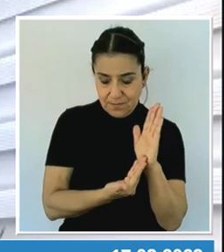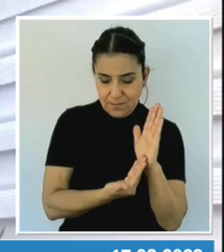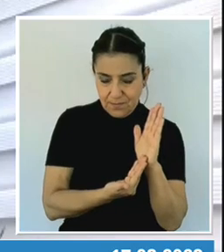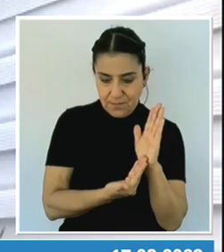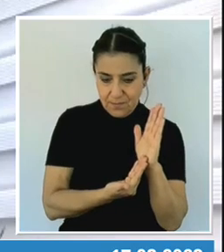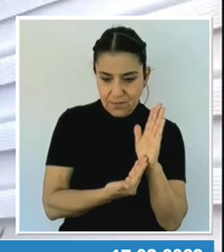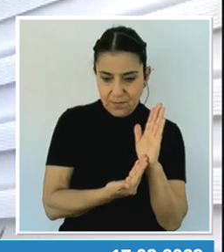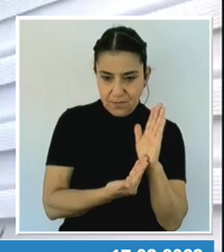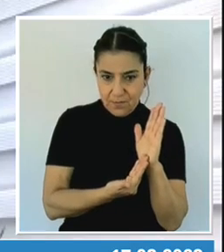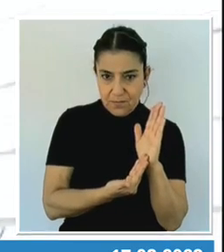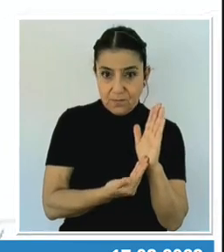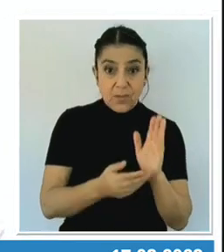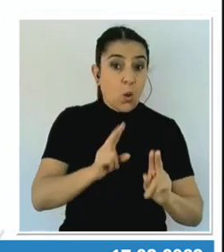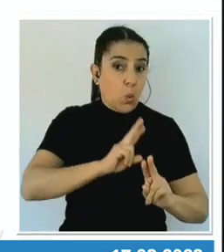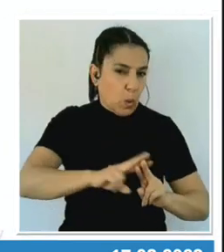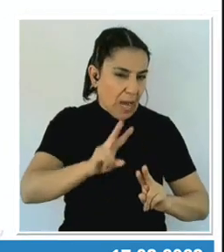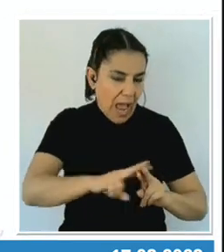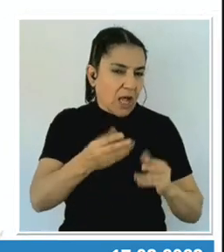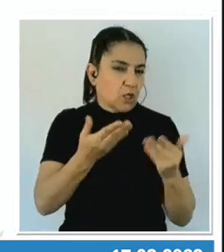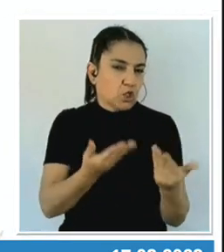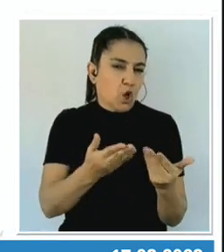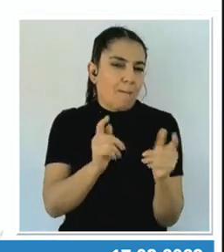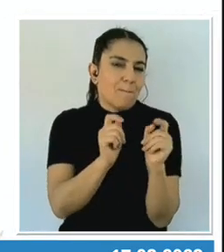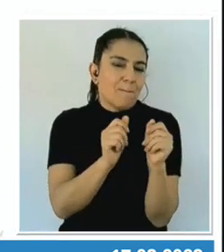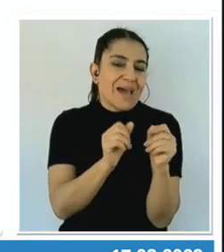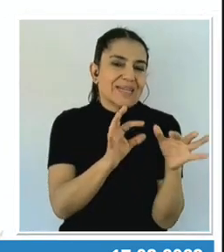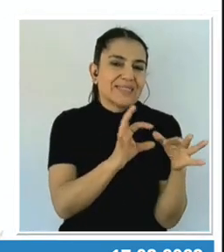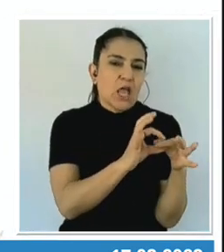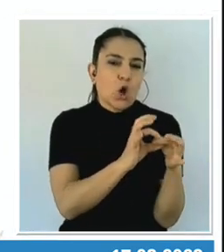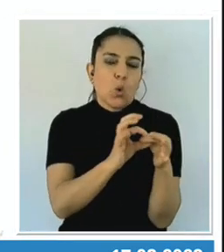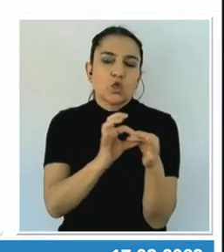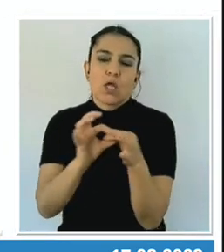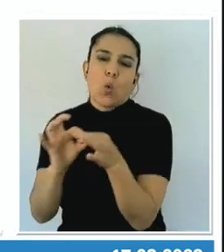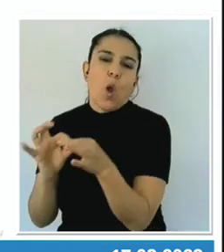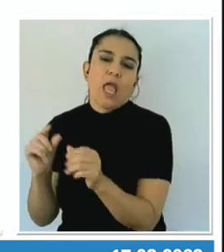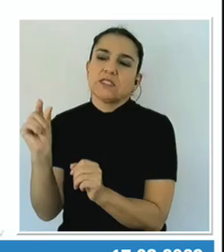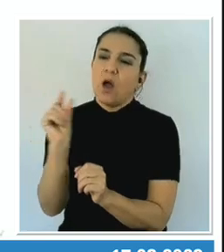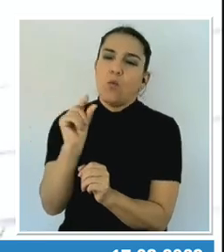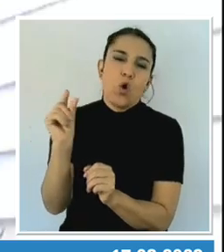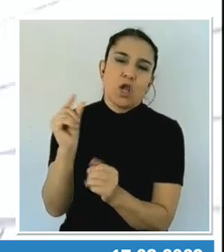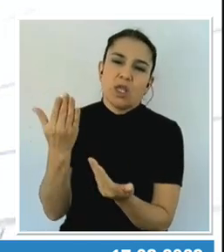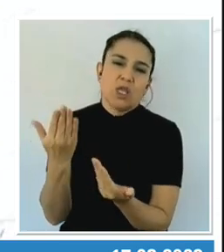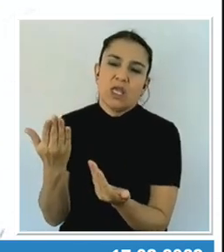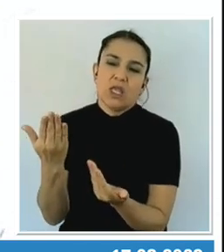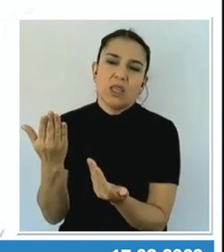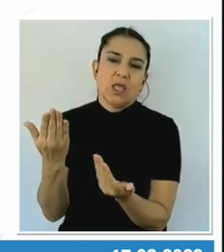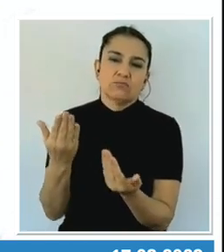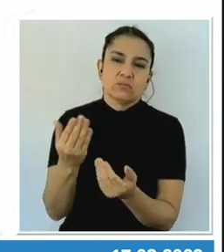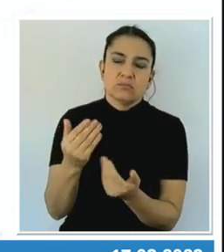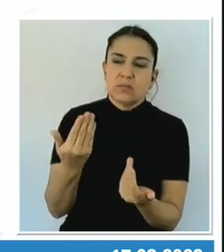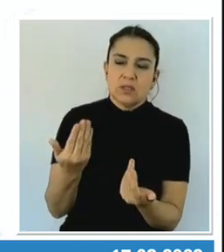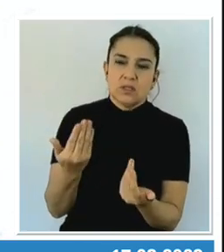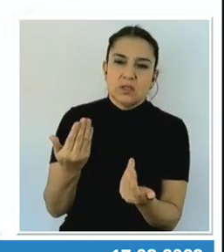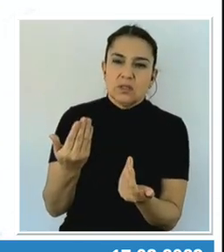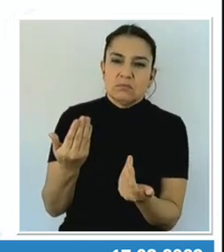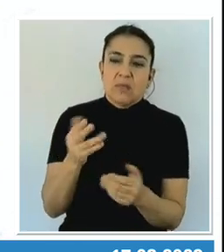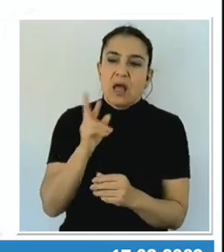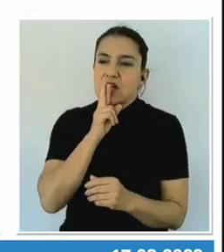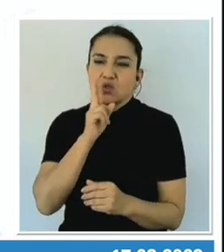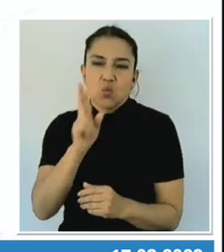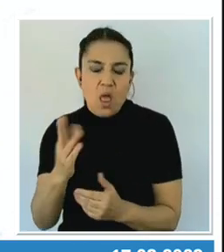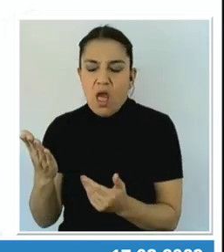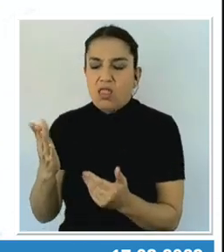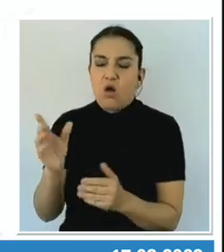un acto que parece tener consecuencias triviales, inocuas o muy reducidas o circunscritas a cierta área,